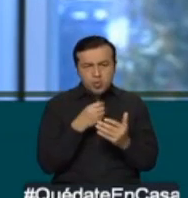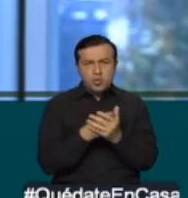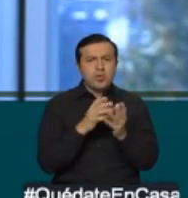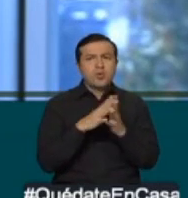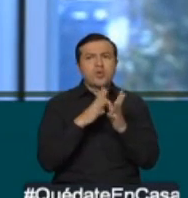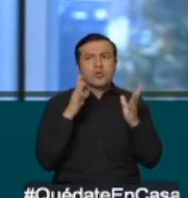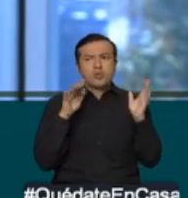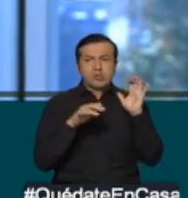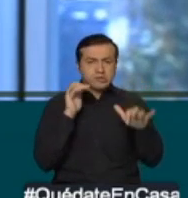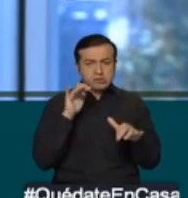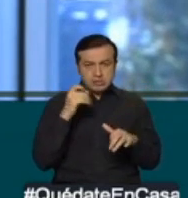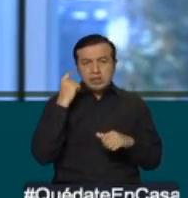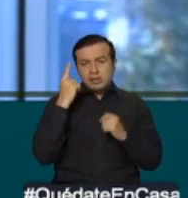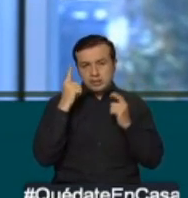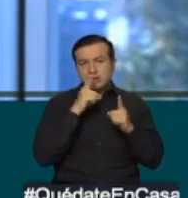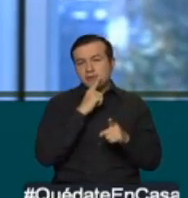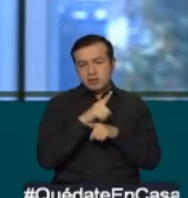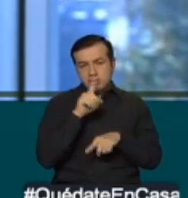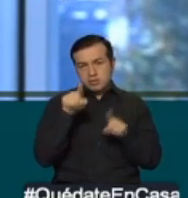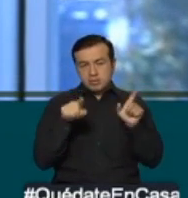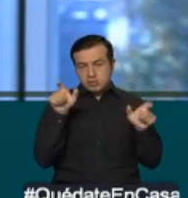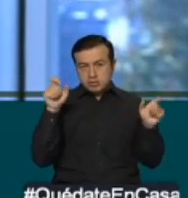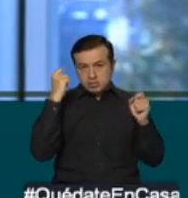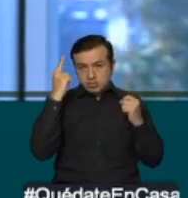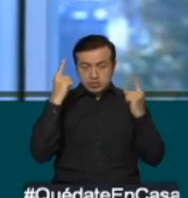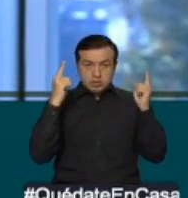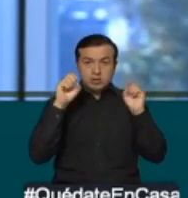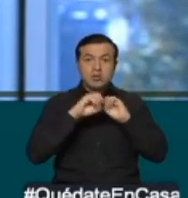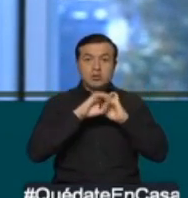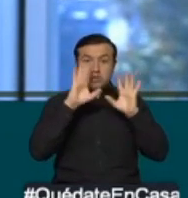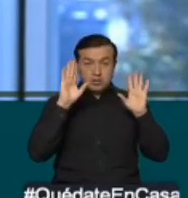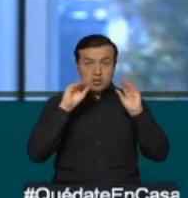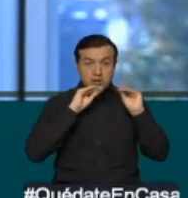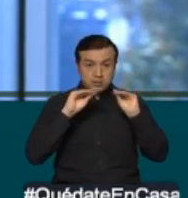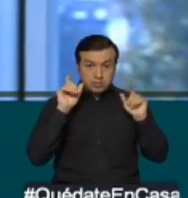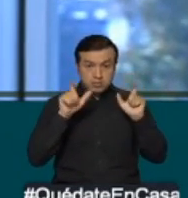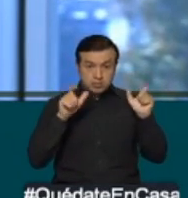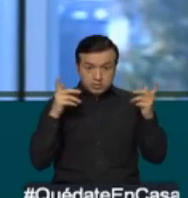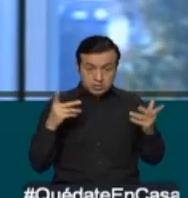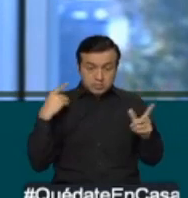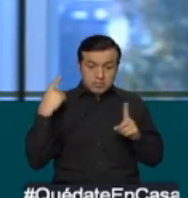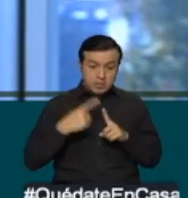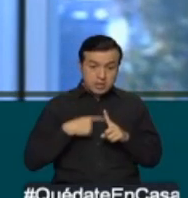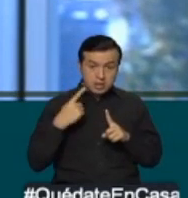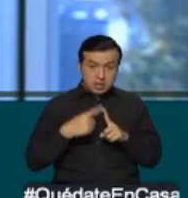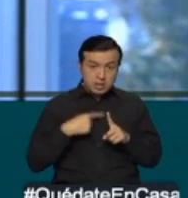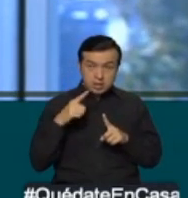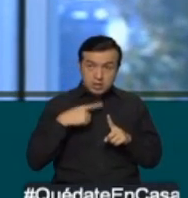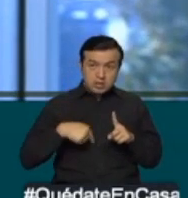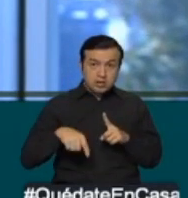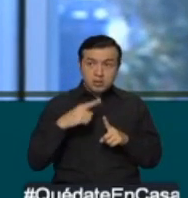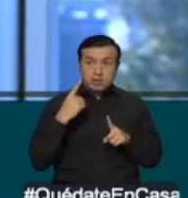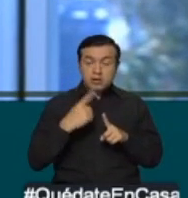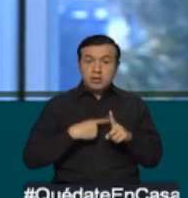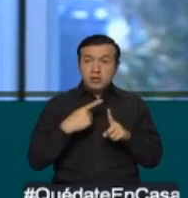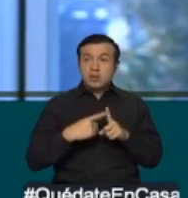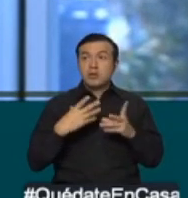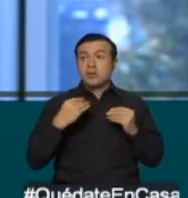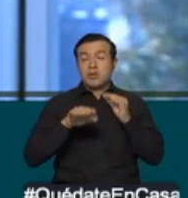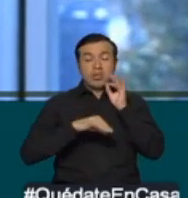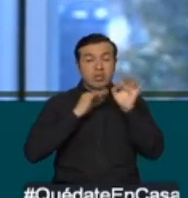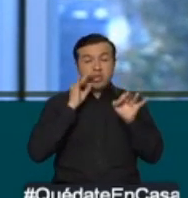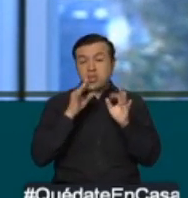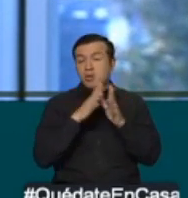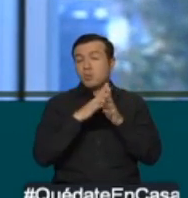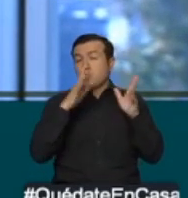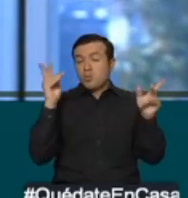de productos y entendemos la necesidad que tenemos pero nuevamente los mercados con esa aglomeración van a ser un foco de contagio